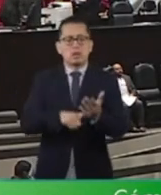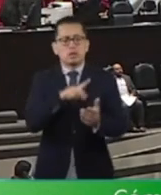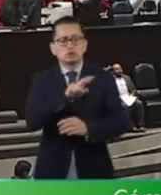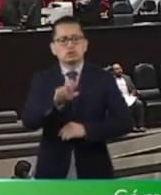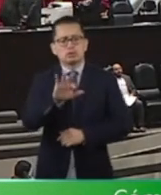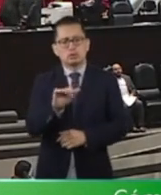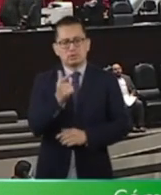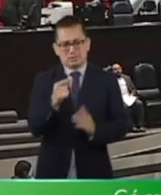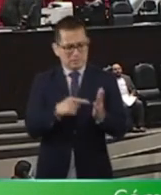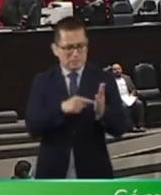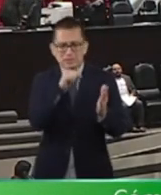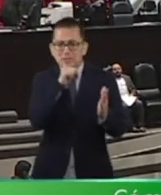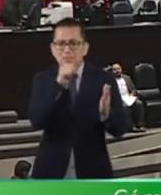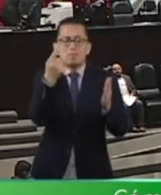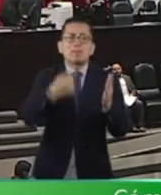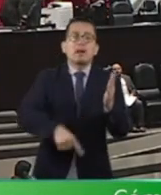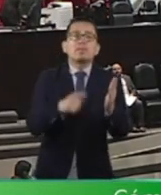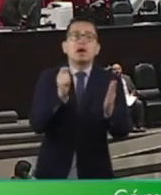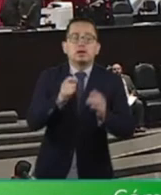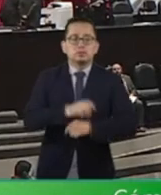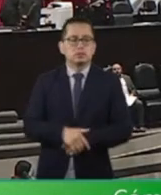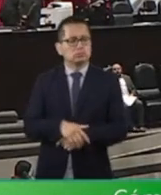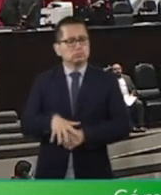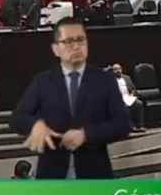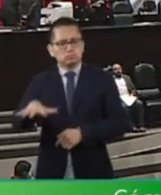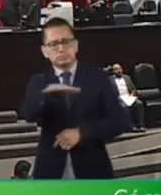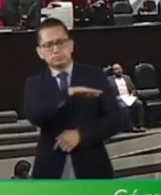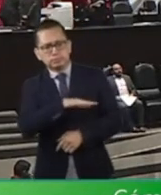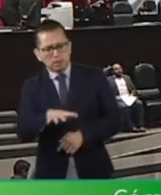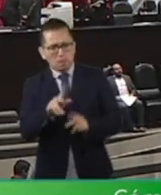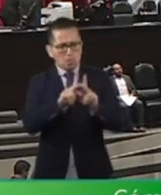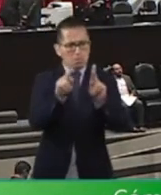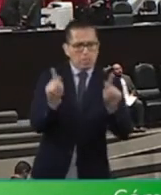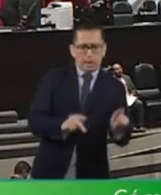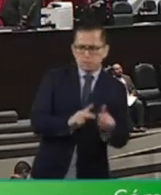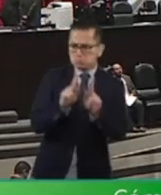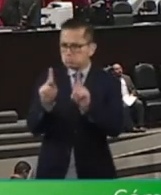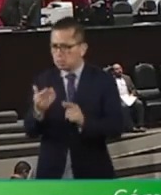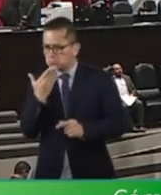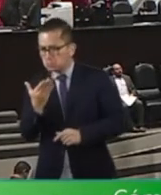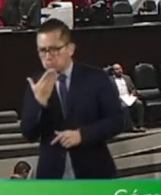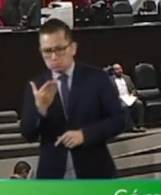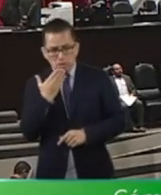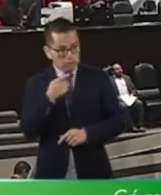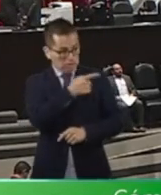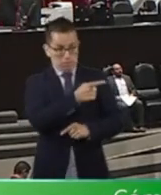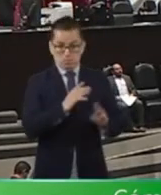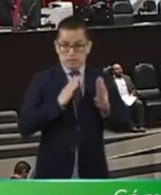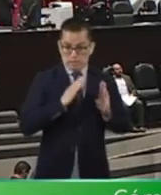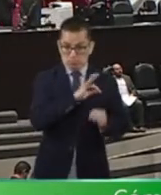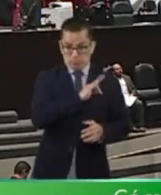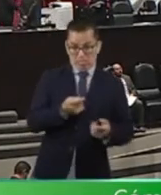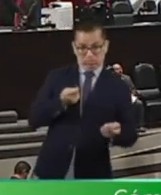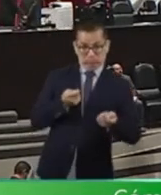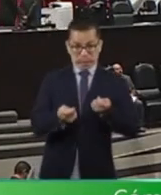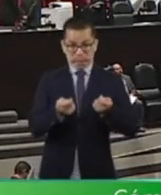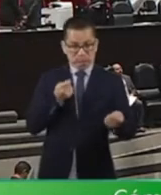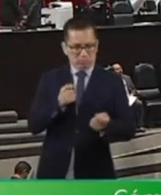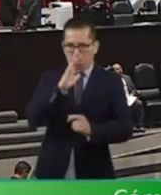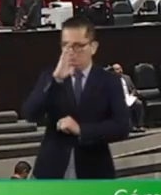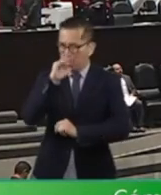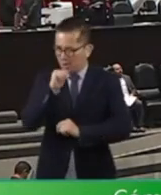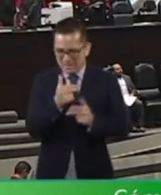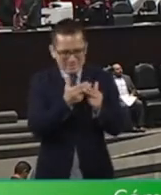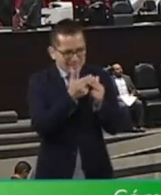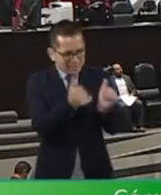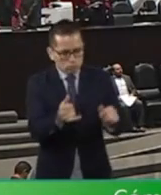que en tiempos de paz ninguna autoridad militar puede ejercer más funciones que aquellas estrictamente relacionadas con la disciplina